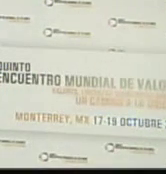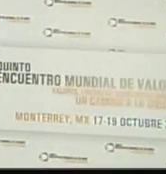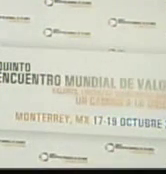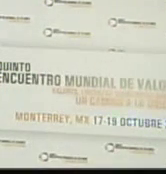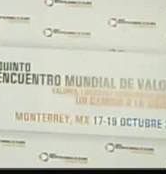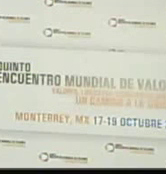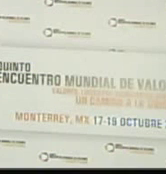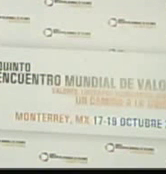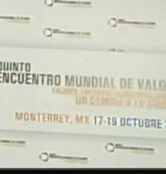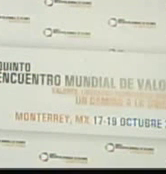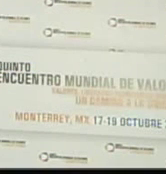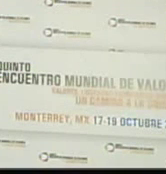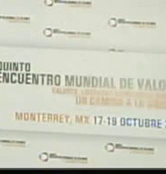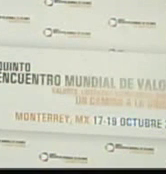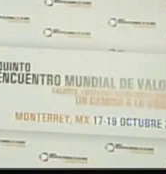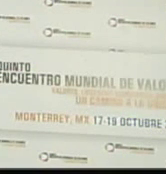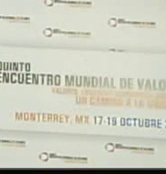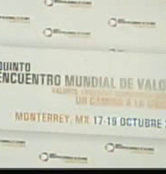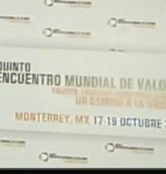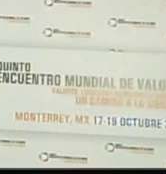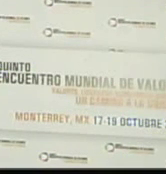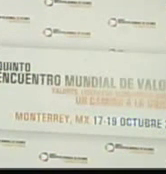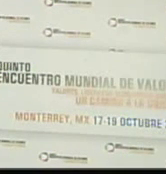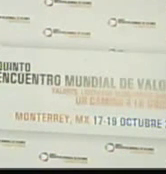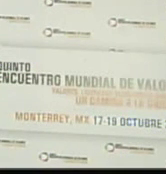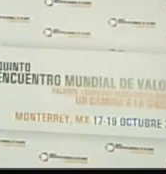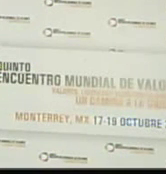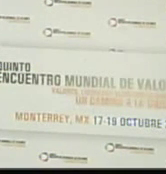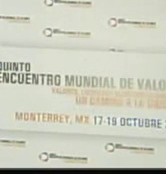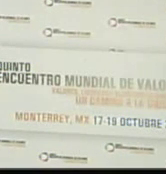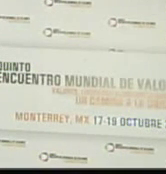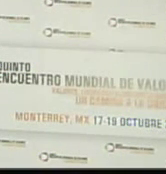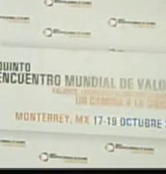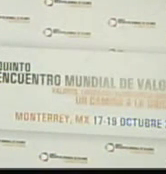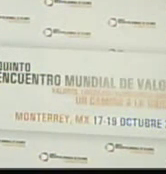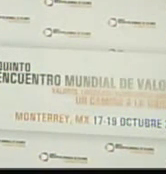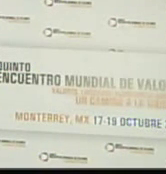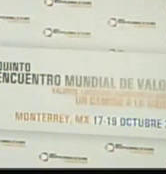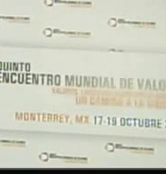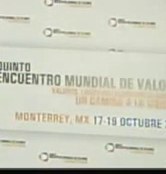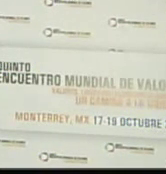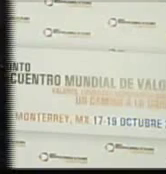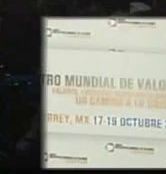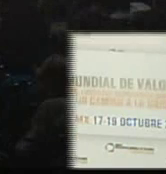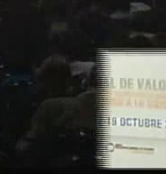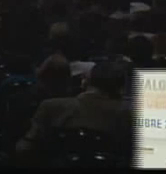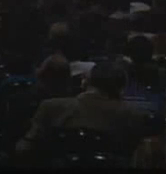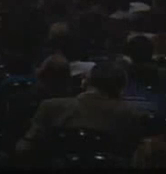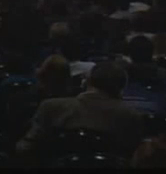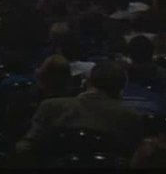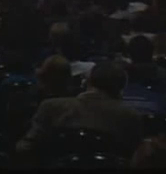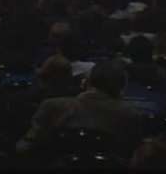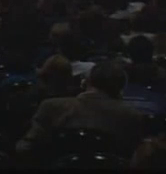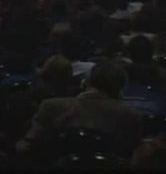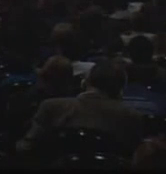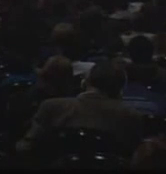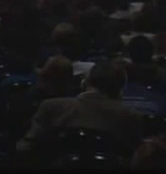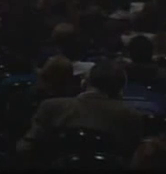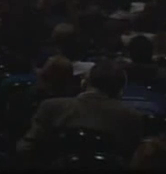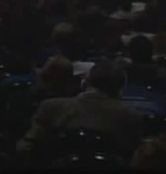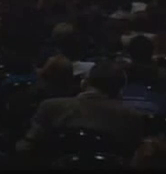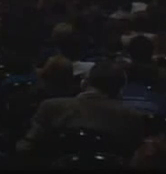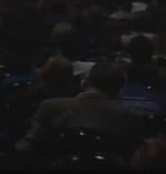nuestra fase particular de la educación. Si nosotros vamos a educarnos hoy, y yo comencé